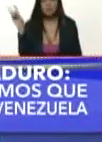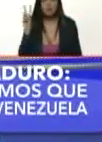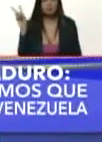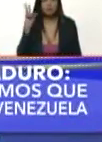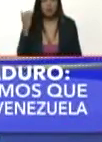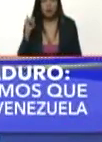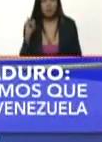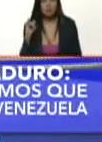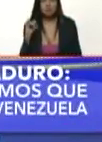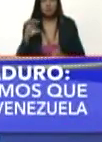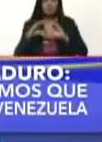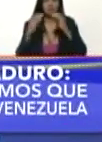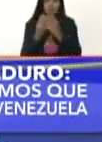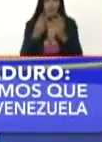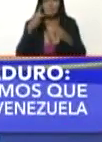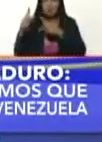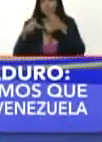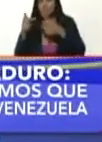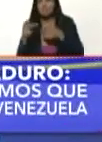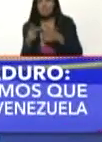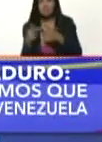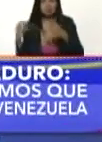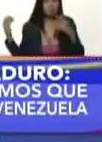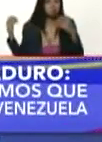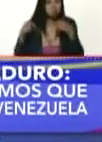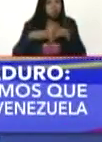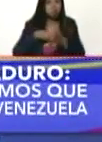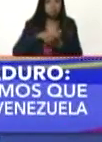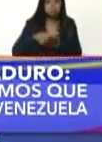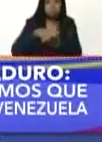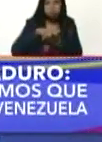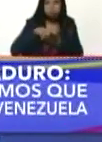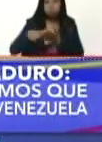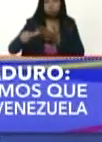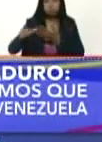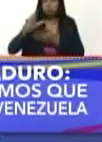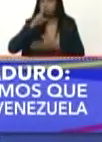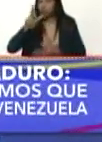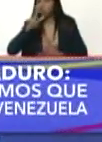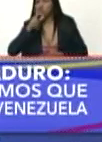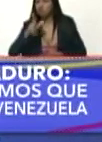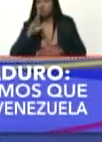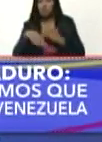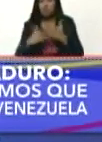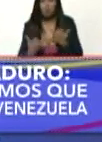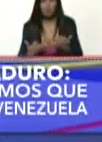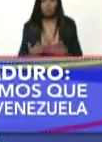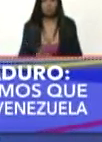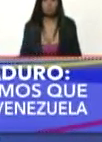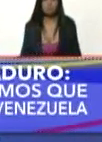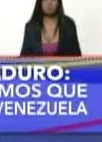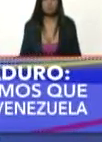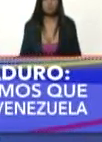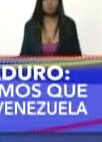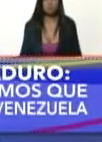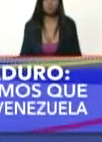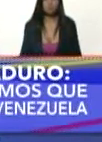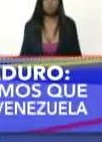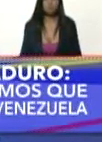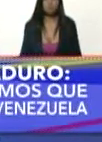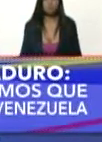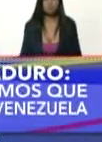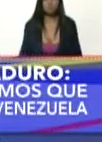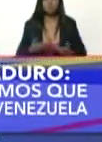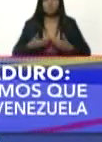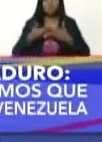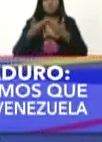había habido una clase política tan rastrera, tan ruin, que